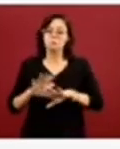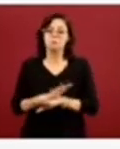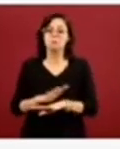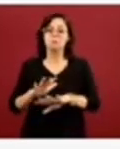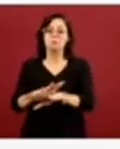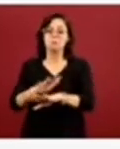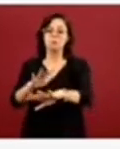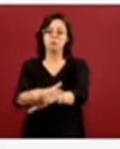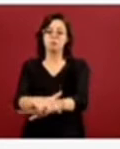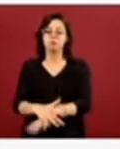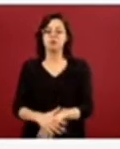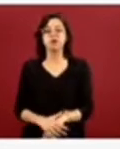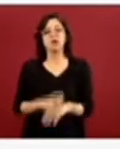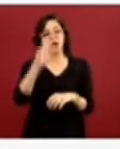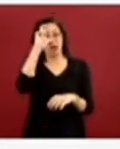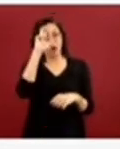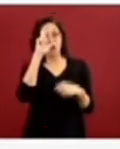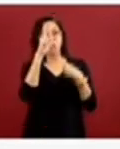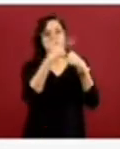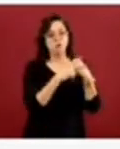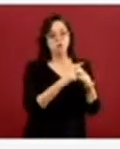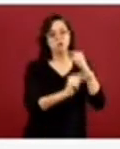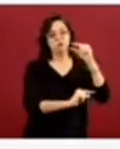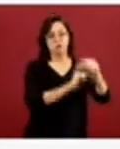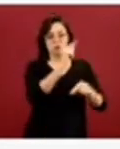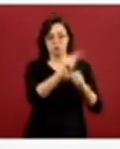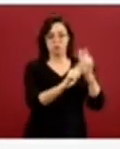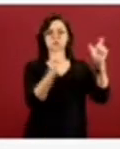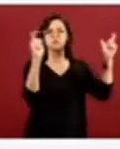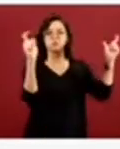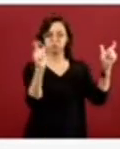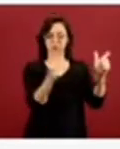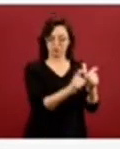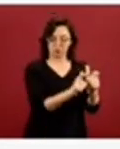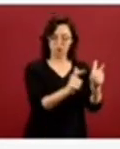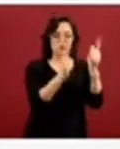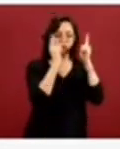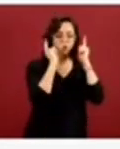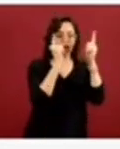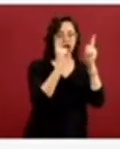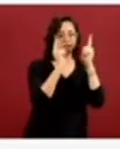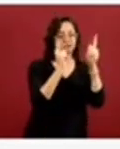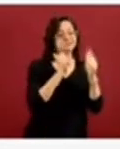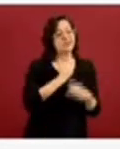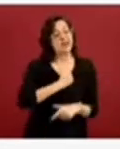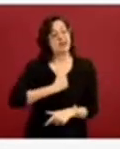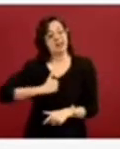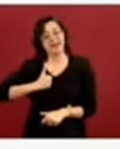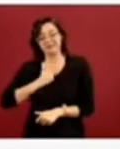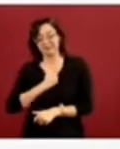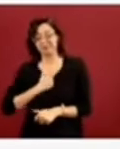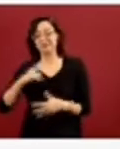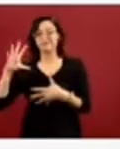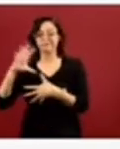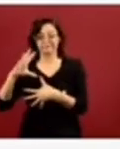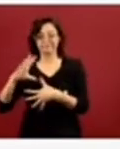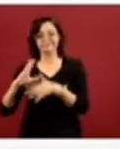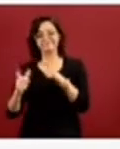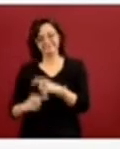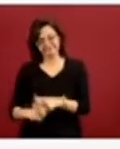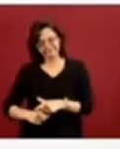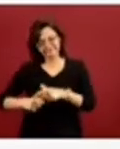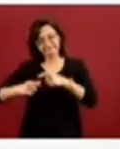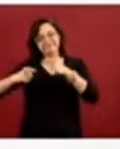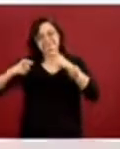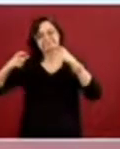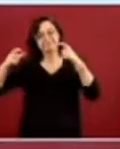esperamos por el bien de Europa, irán disminuyendo los porcentajes de Europa. Desafortunadamente, lo esperable es que la región de América